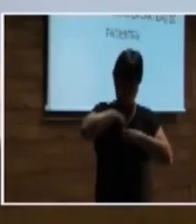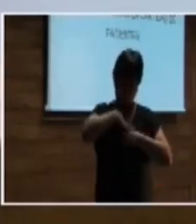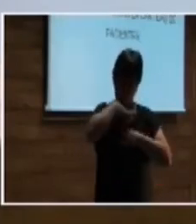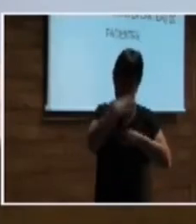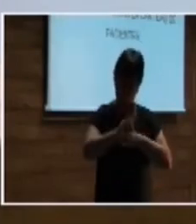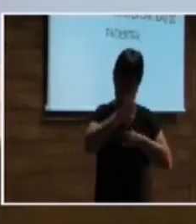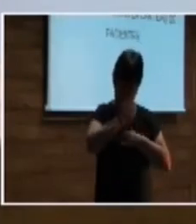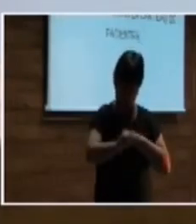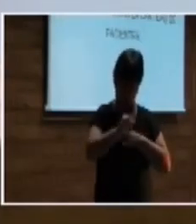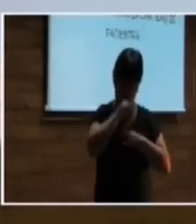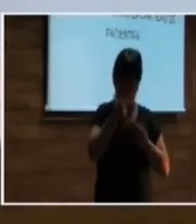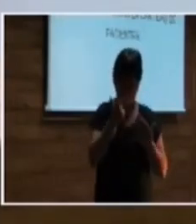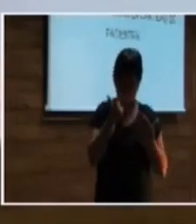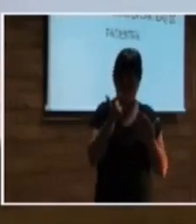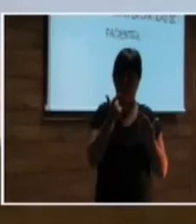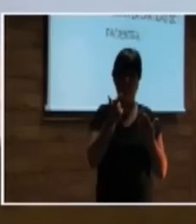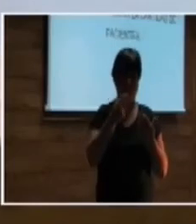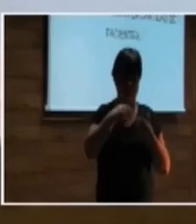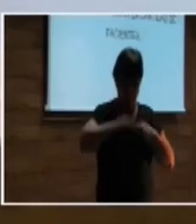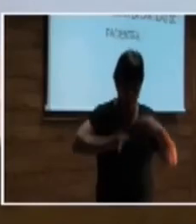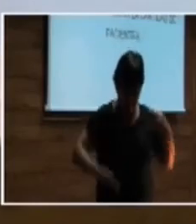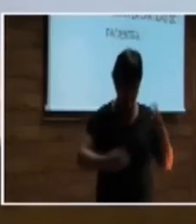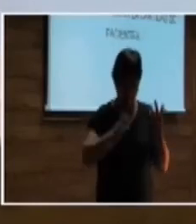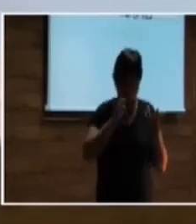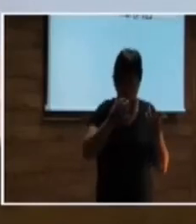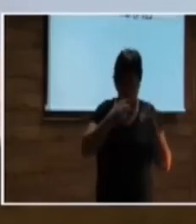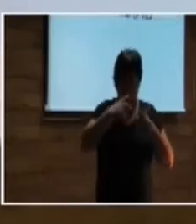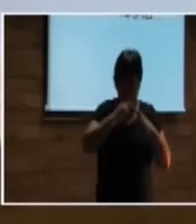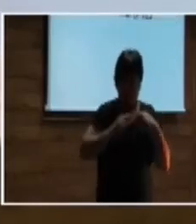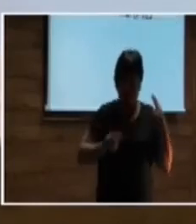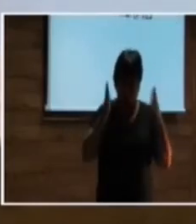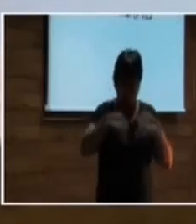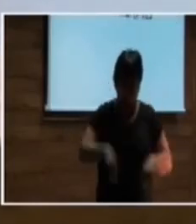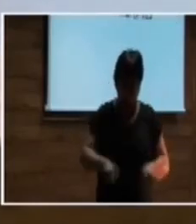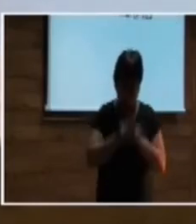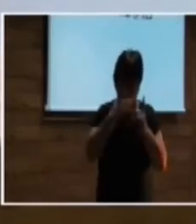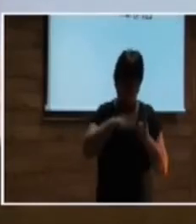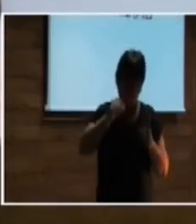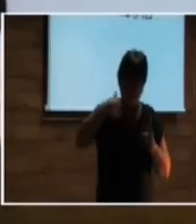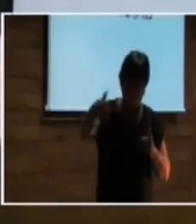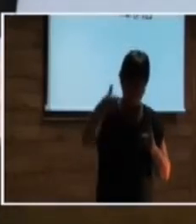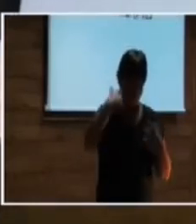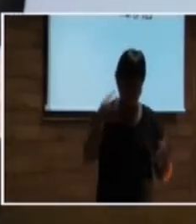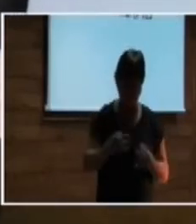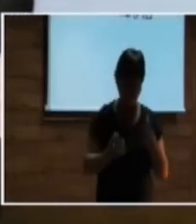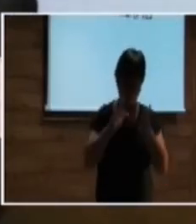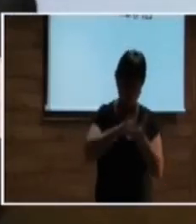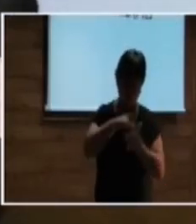resilientes para trabajar específicamente en forma objetiva sobre ellos. Muchas gracias.